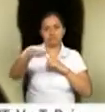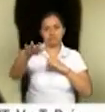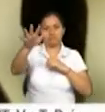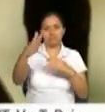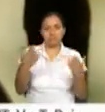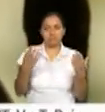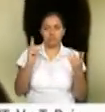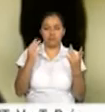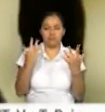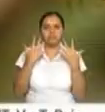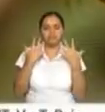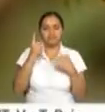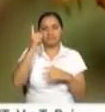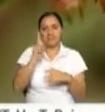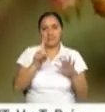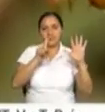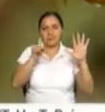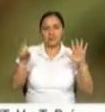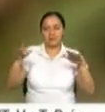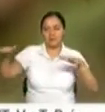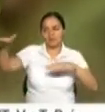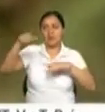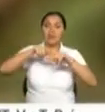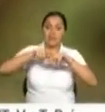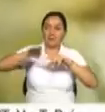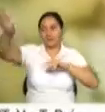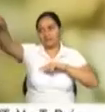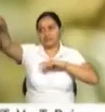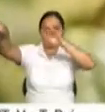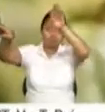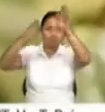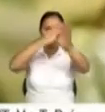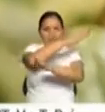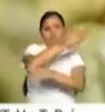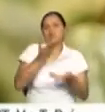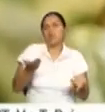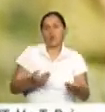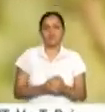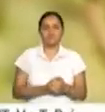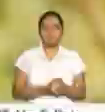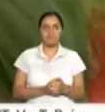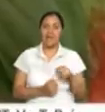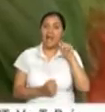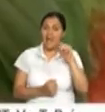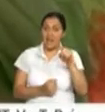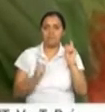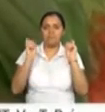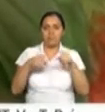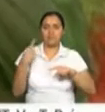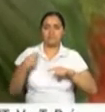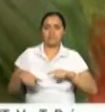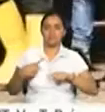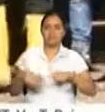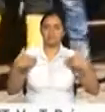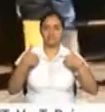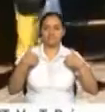los 1.600 metros dependiendo la opción que decidan recorrer los avituristas. Allí observarán una diversidad de